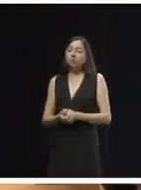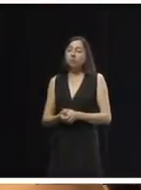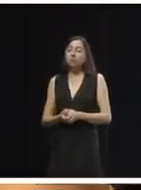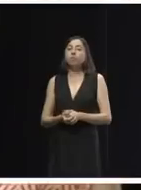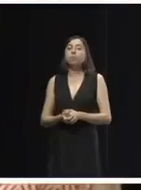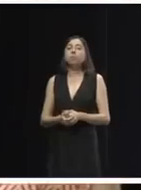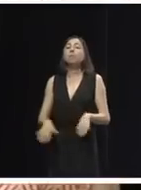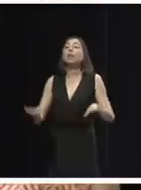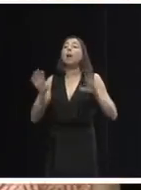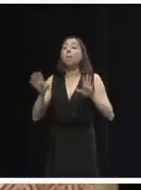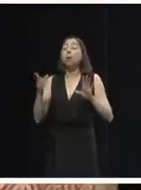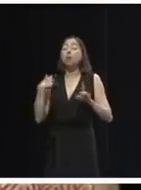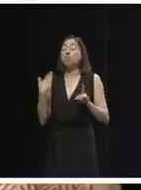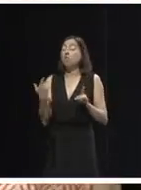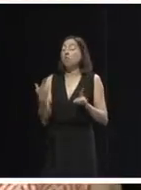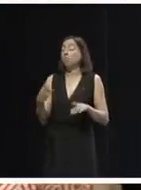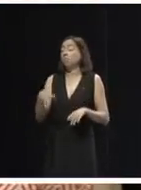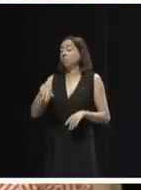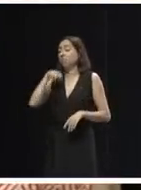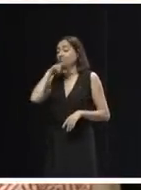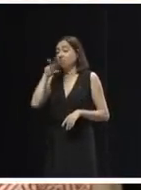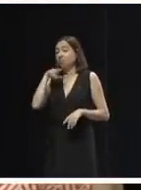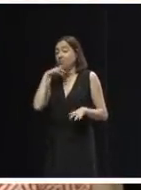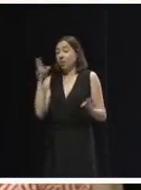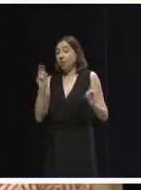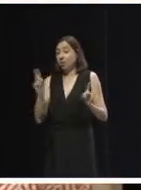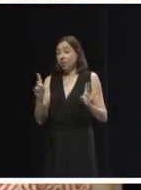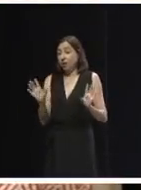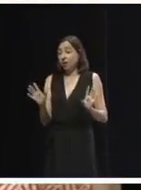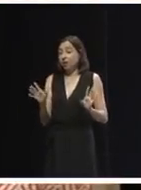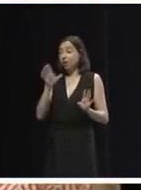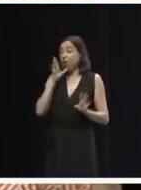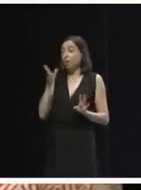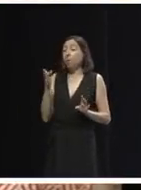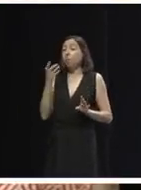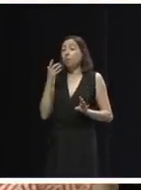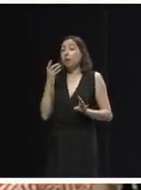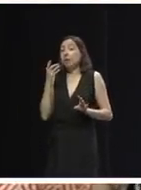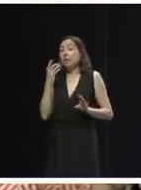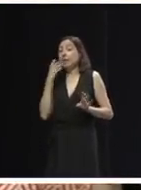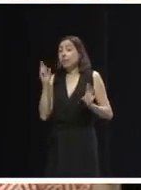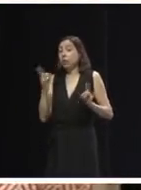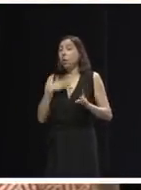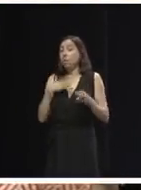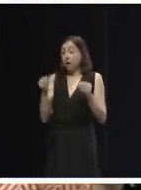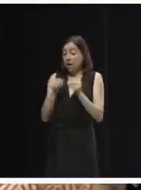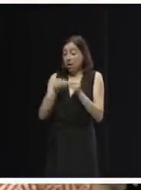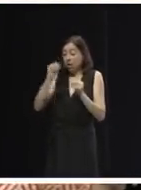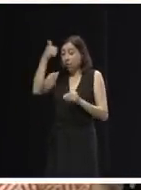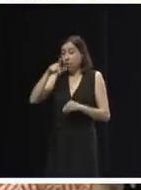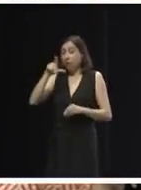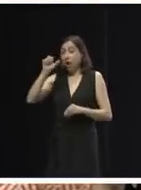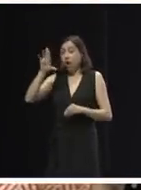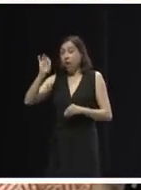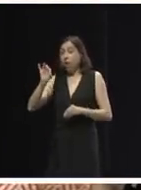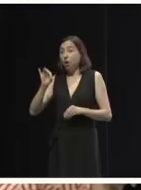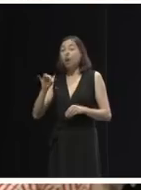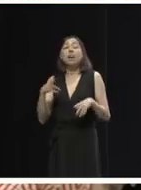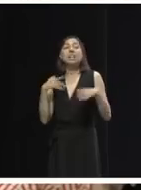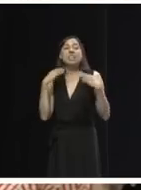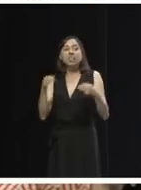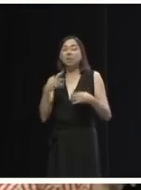Pero no les voy a hablar, pues si no, mi sobrino Leo siempre me insiste cada vez que hago un comentario, una